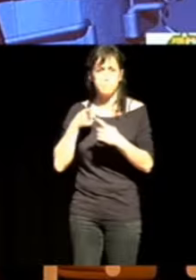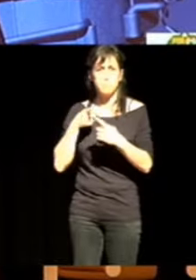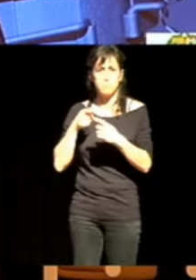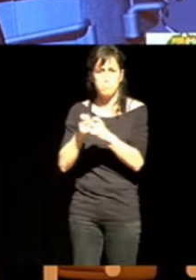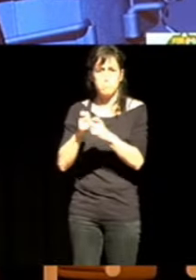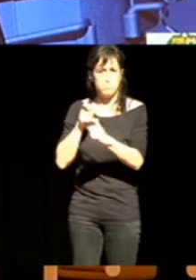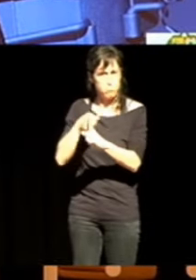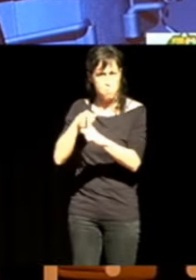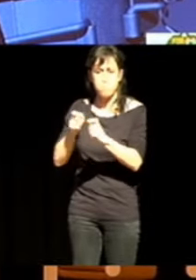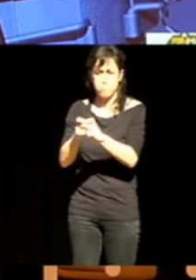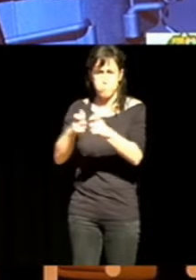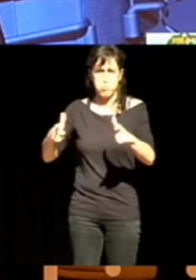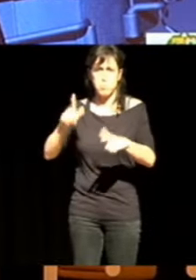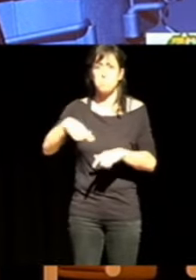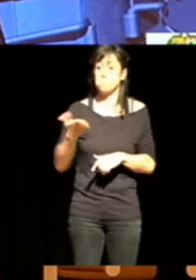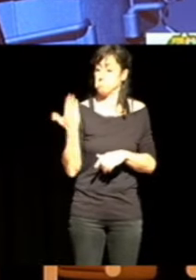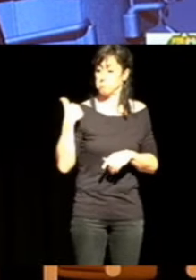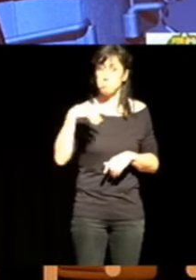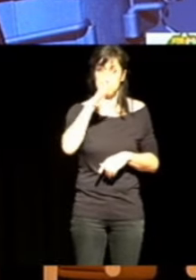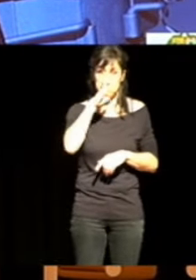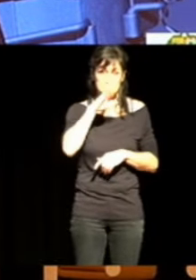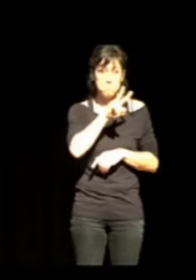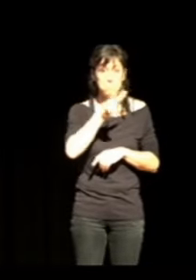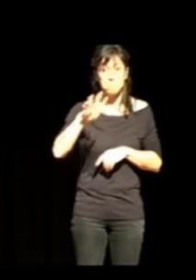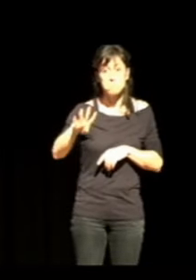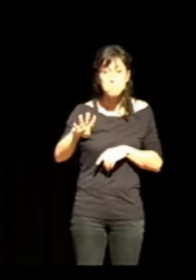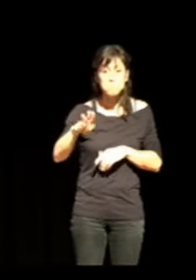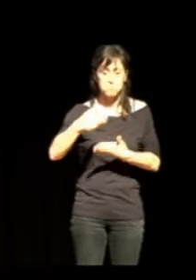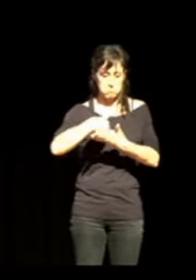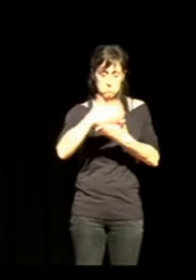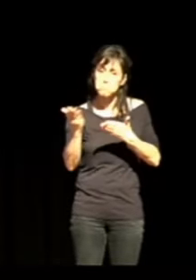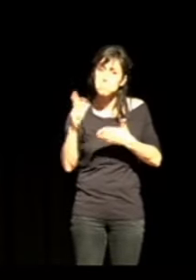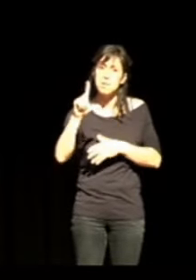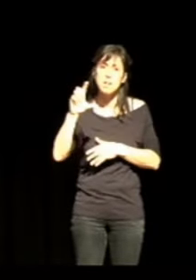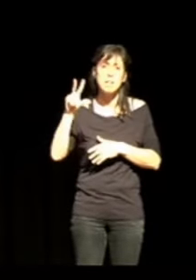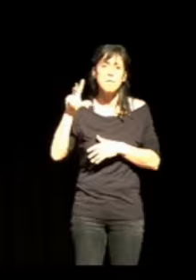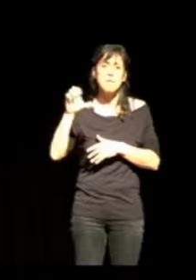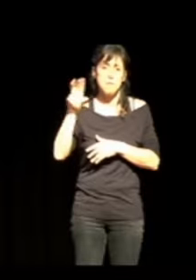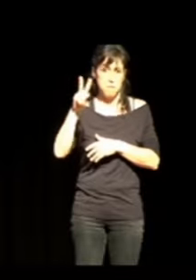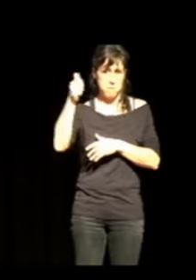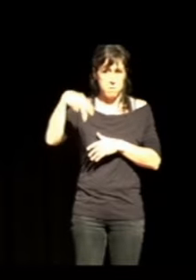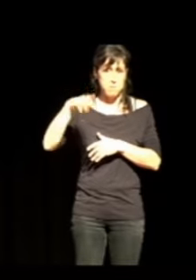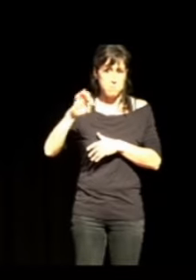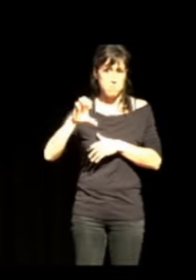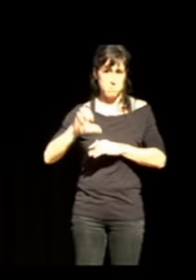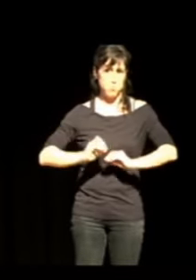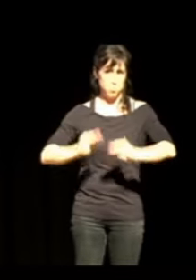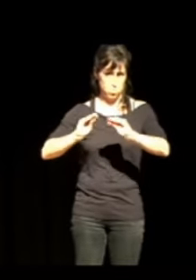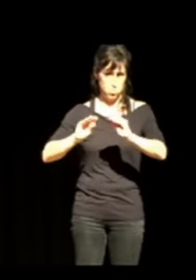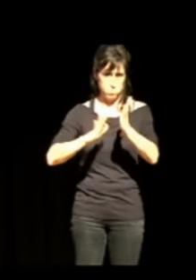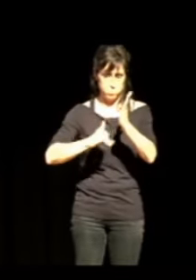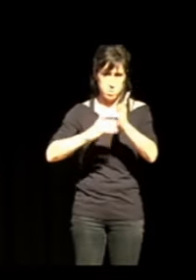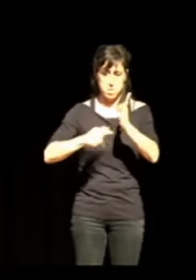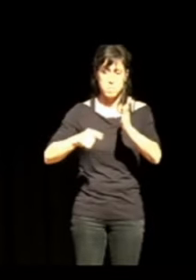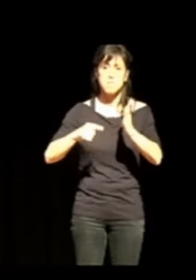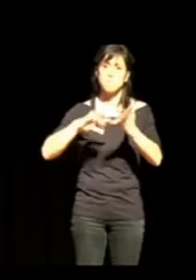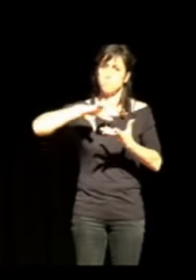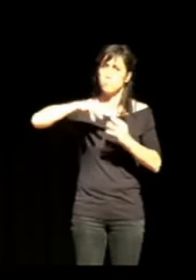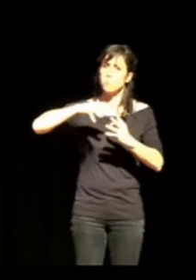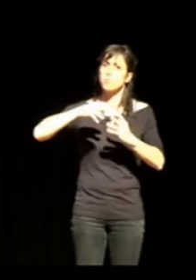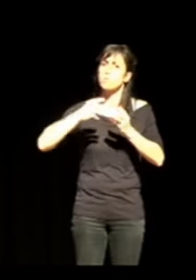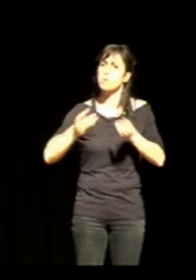febrero, el mes pasado, en el periódico Levante de Valencia, salía esta noticia.